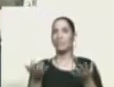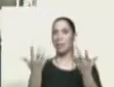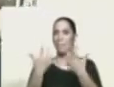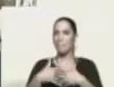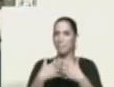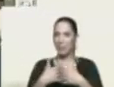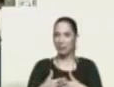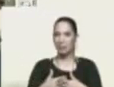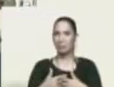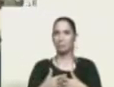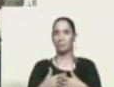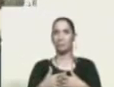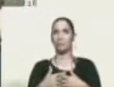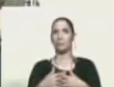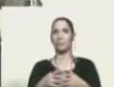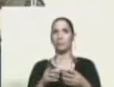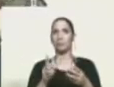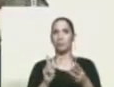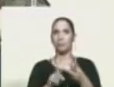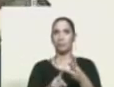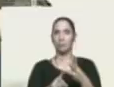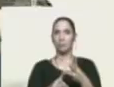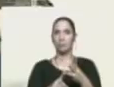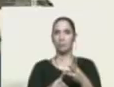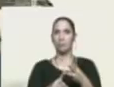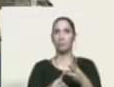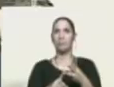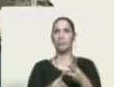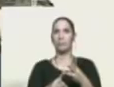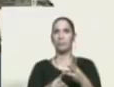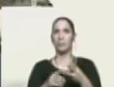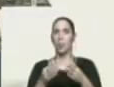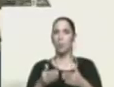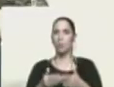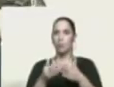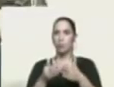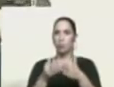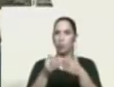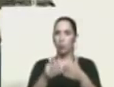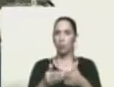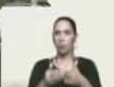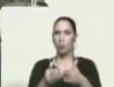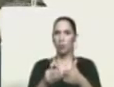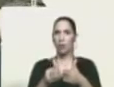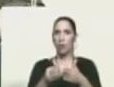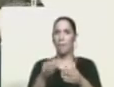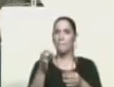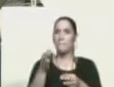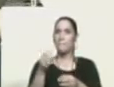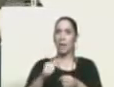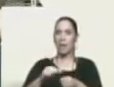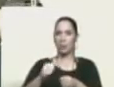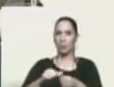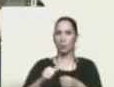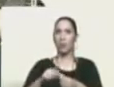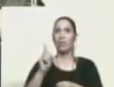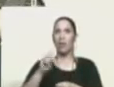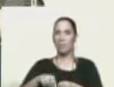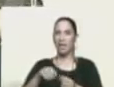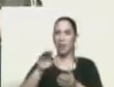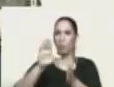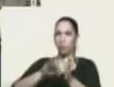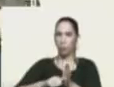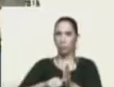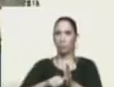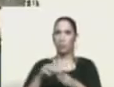mixtas, pasando por el buque chatarra de la empresa Petrosaudí o el desmantelamiento y